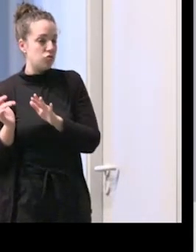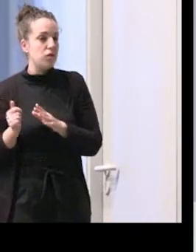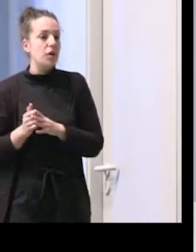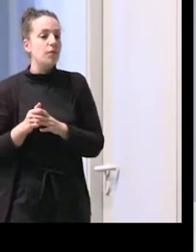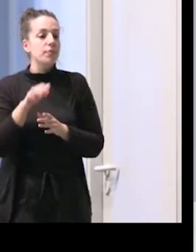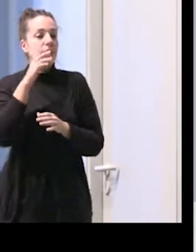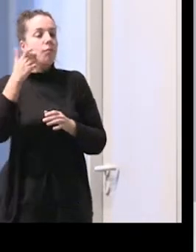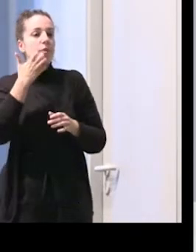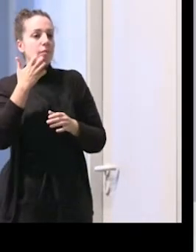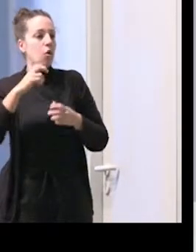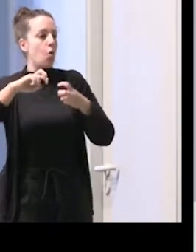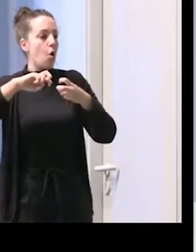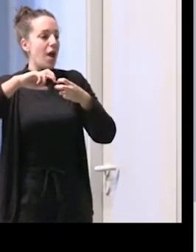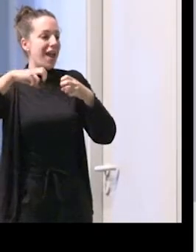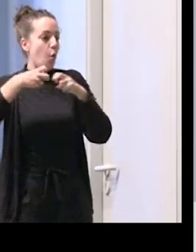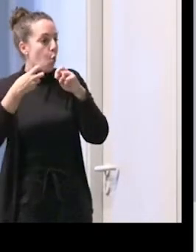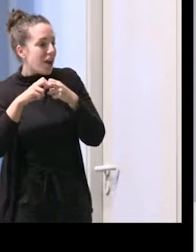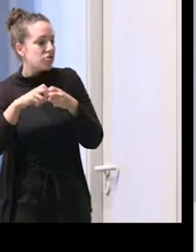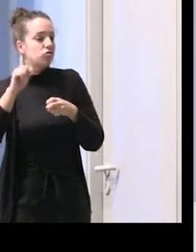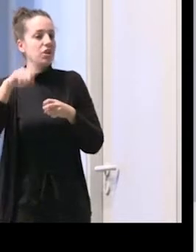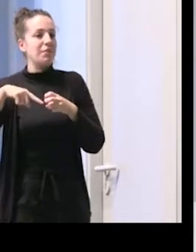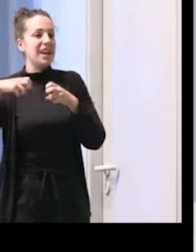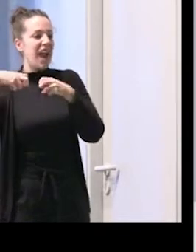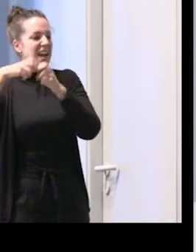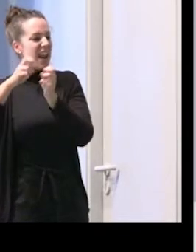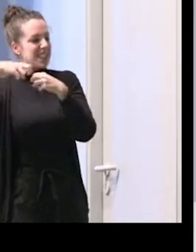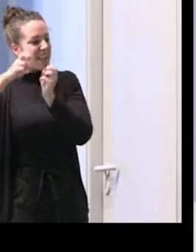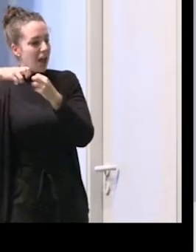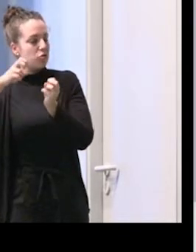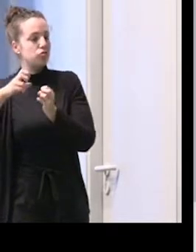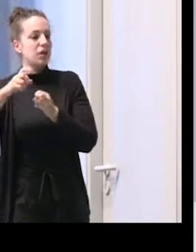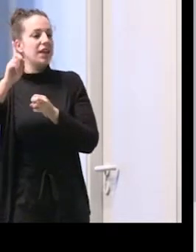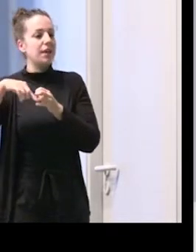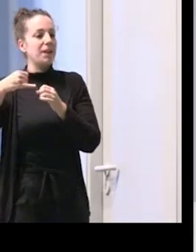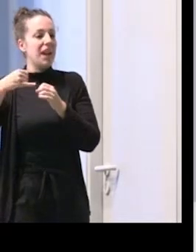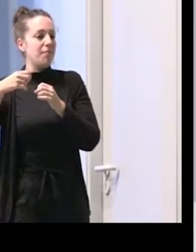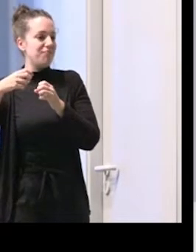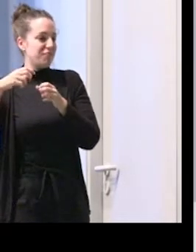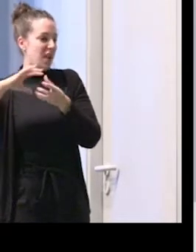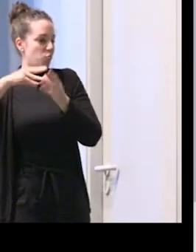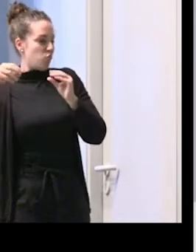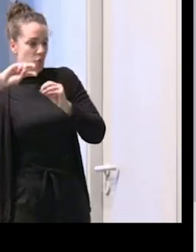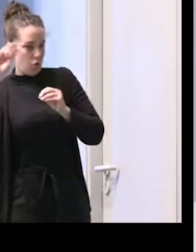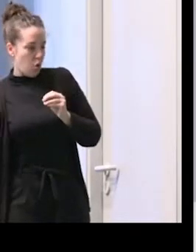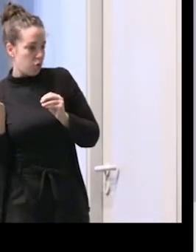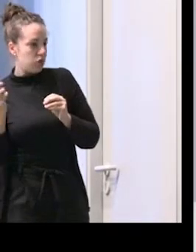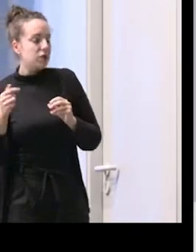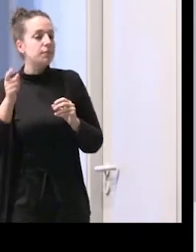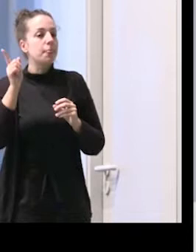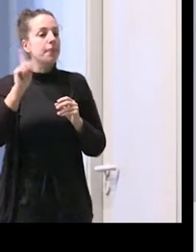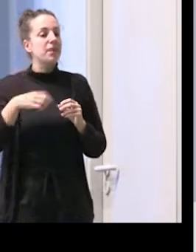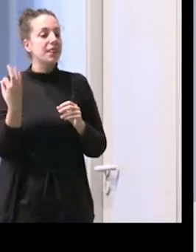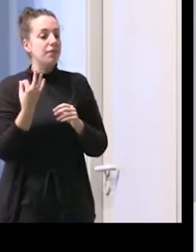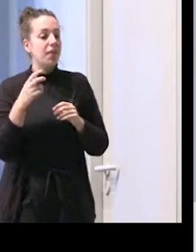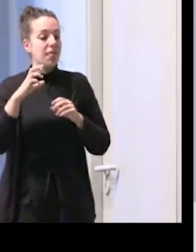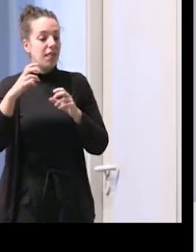los huesos, los cartílagos y los ligamentos, por ejemplo. Tratar de forzar estas